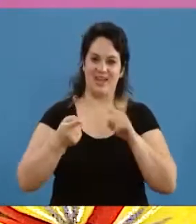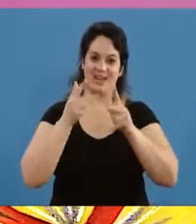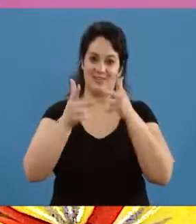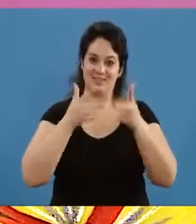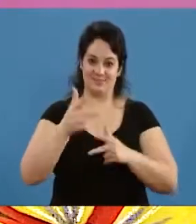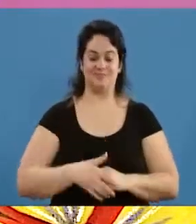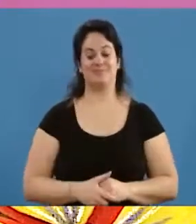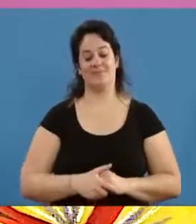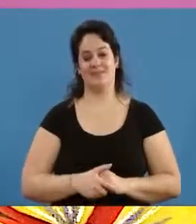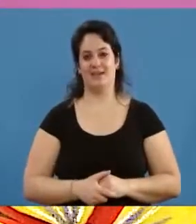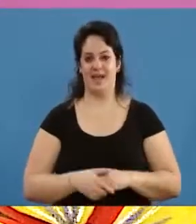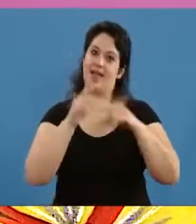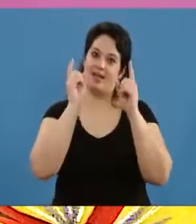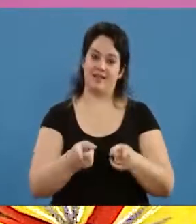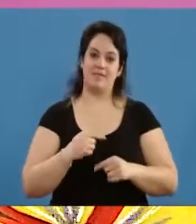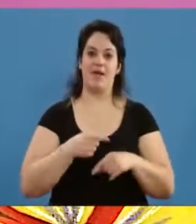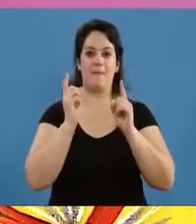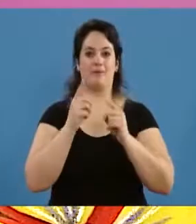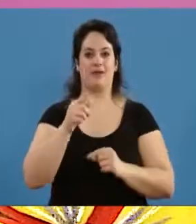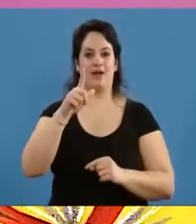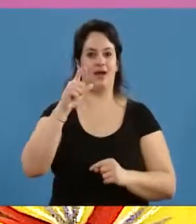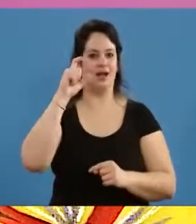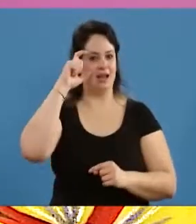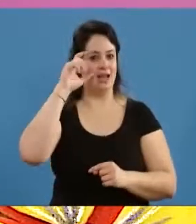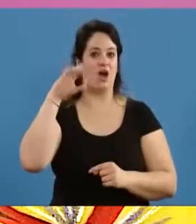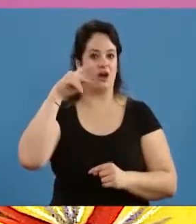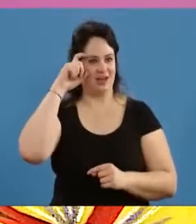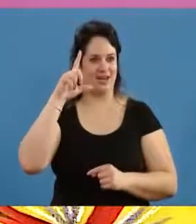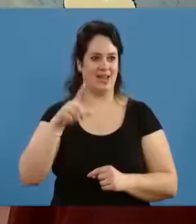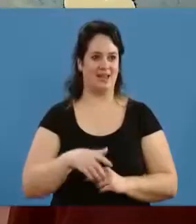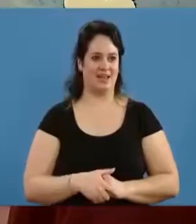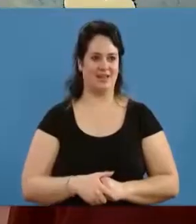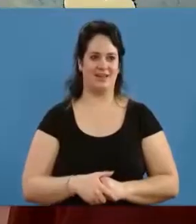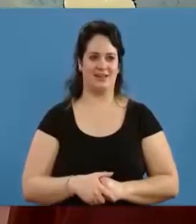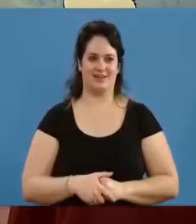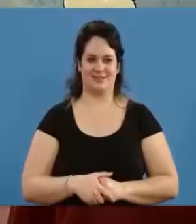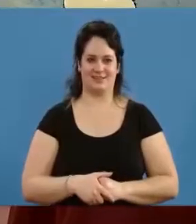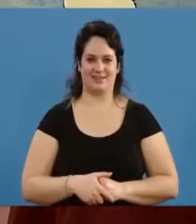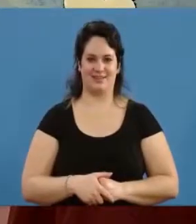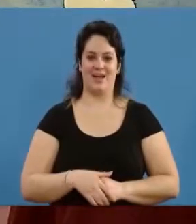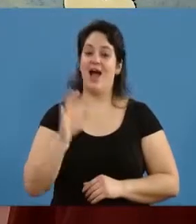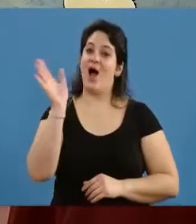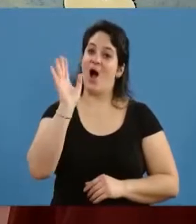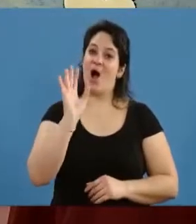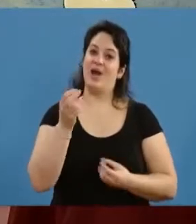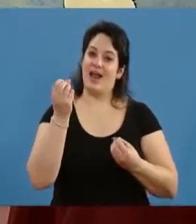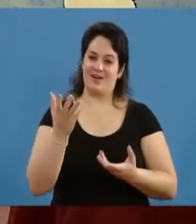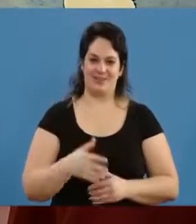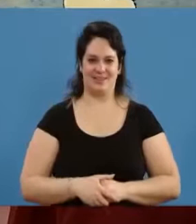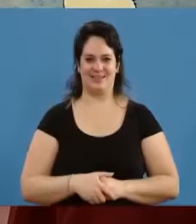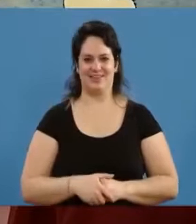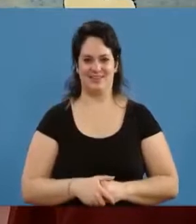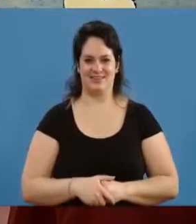con la lengua de señas. Y también está el profe Leonel. Hola, profe, ¿cómo estás? Hola, profe, ¿cómo estás? No,